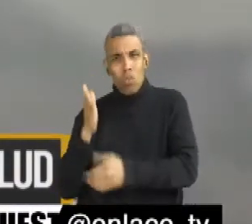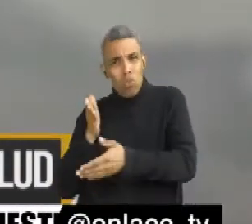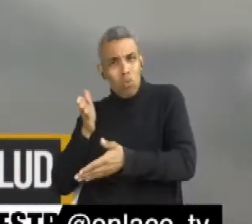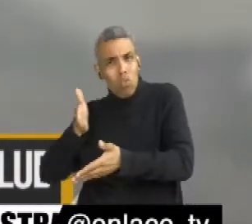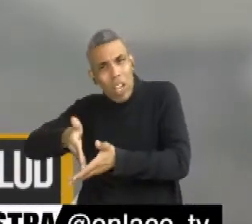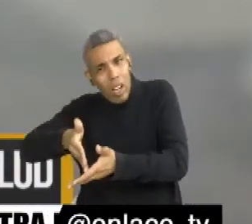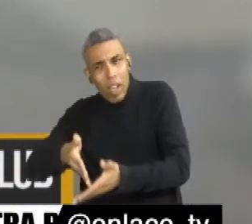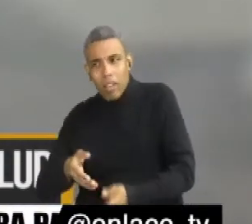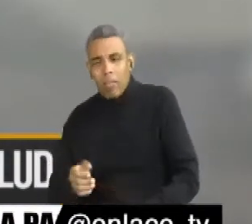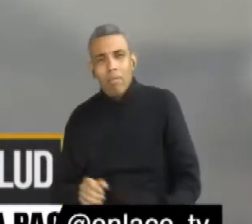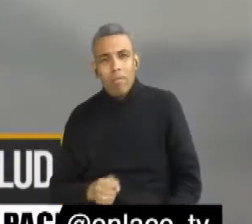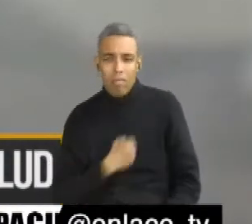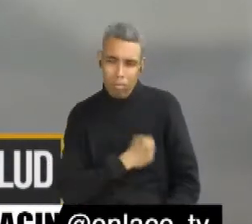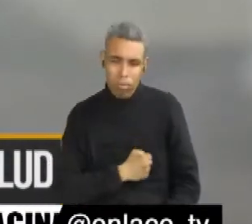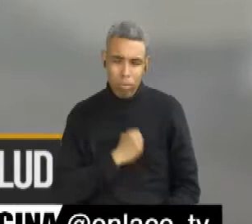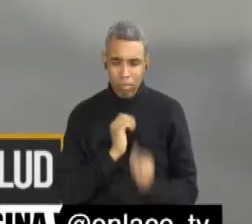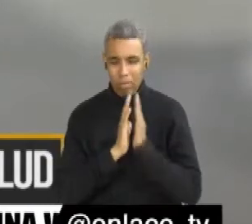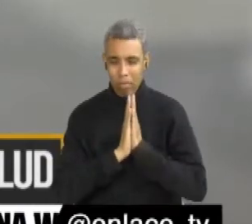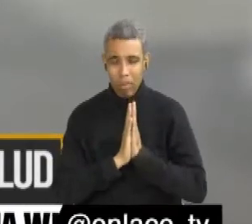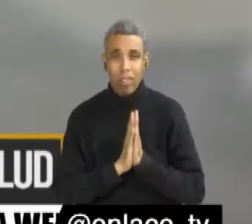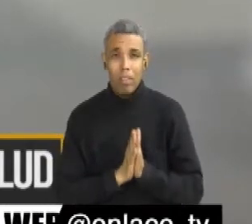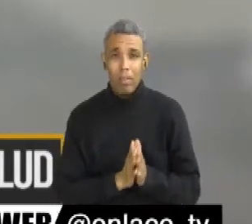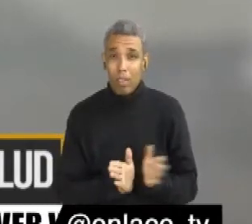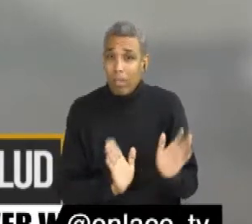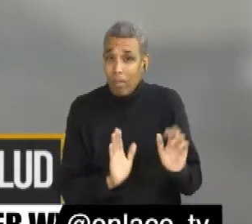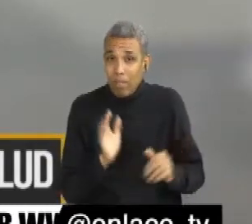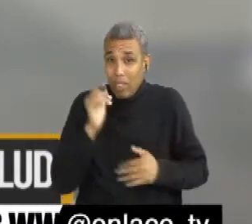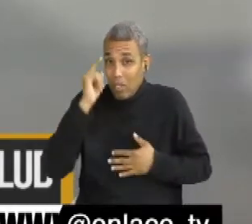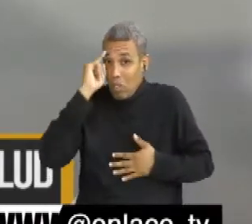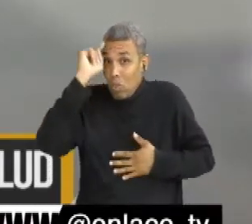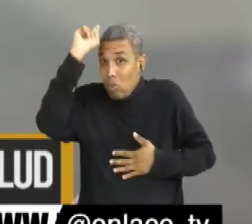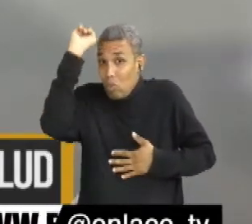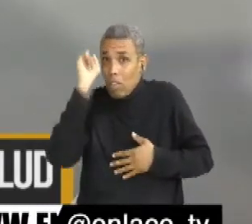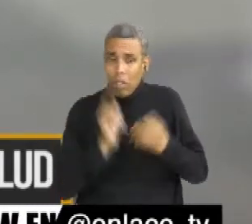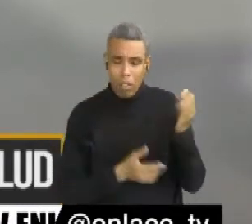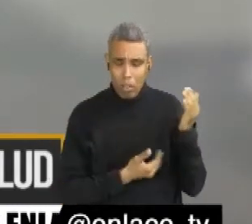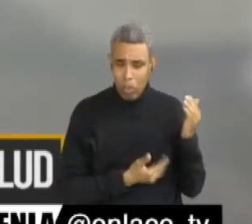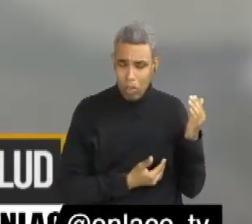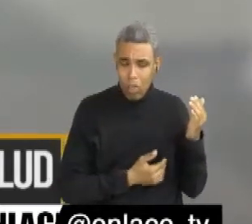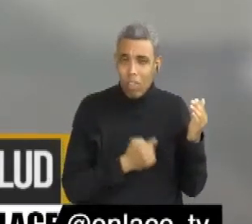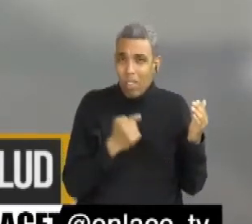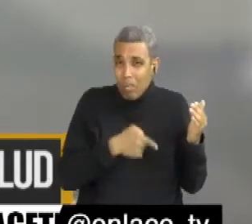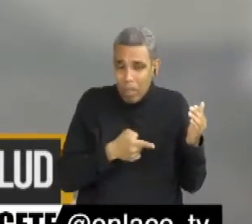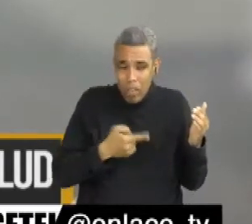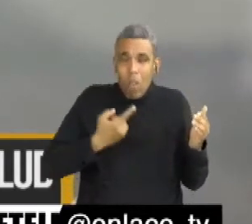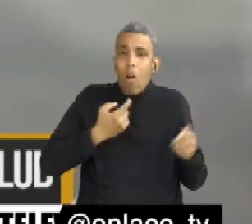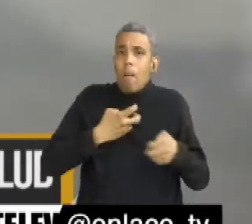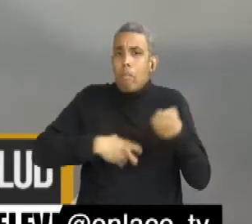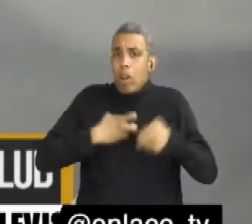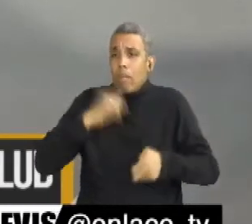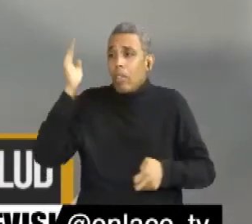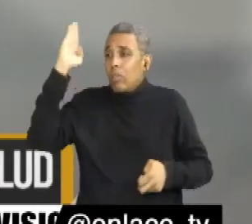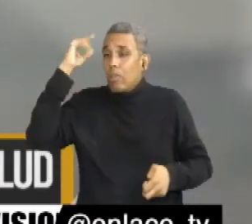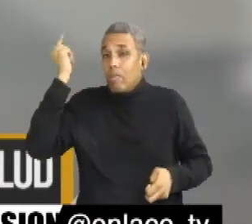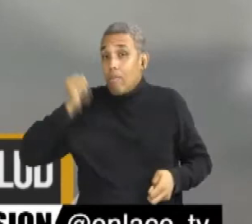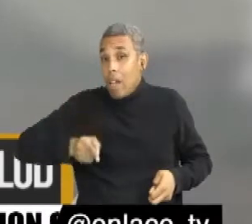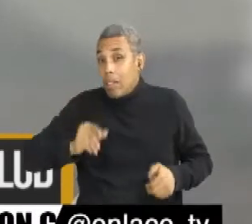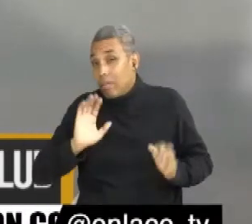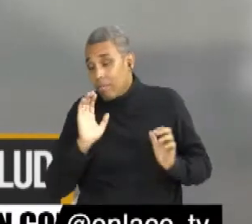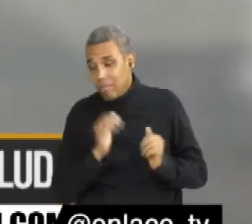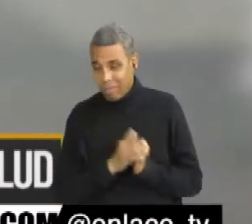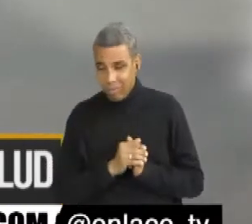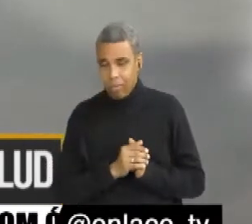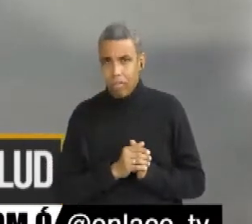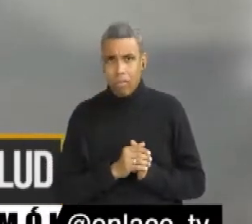porque primero, estos son cosas de mi Dios que uno nunca se las espera. Y segundo, pues como por lo mínimo el papá paga una